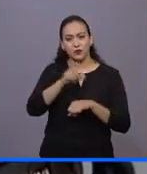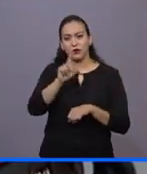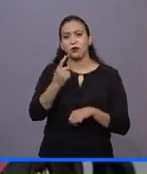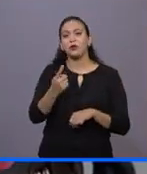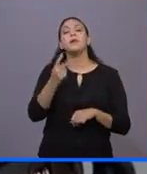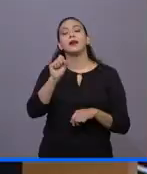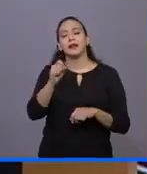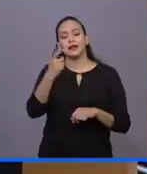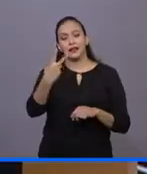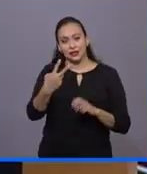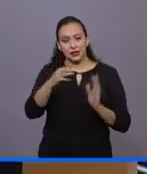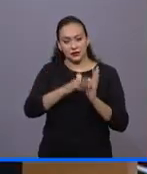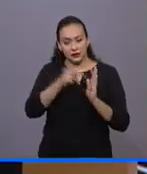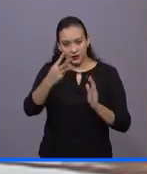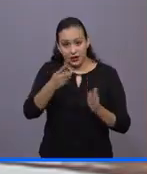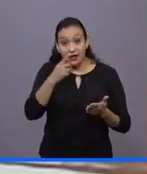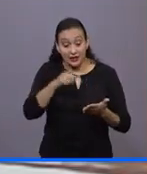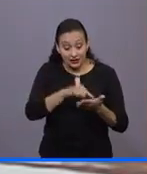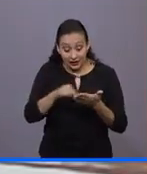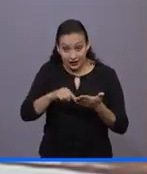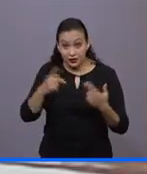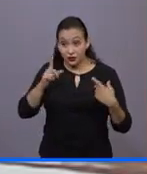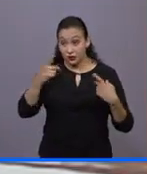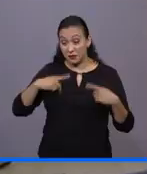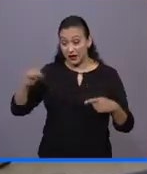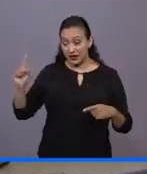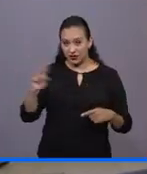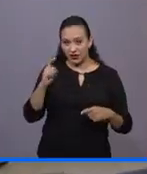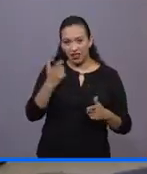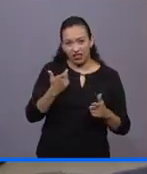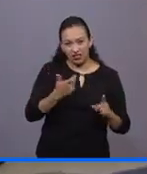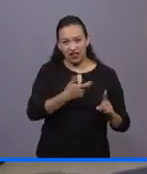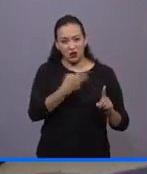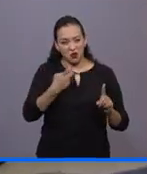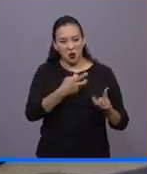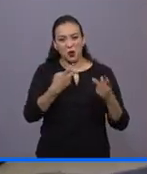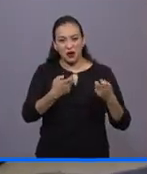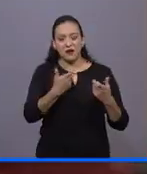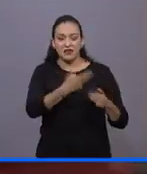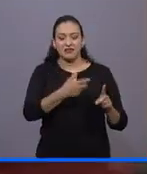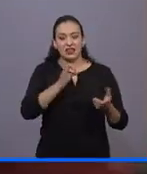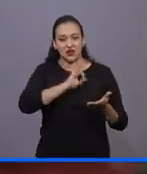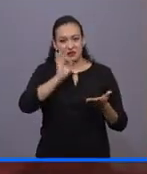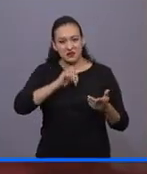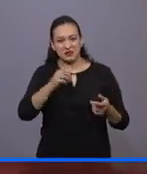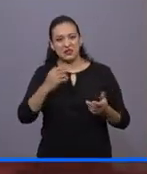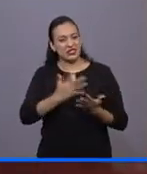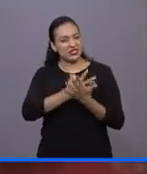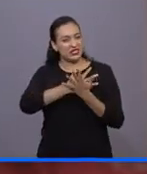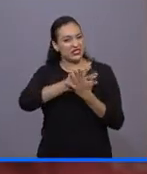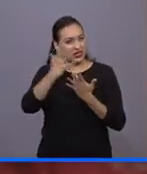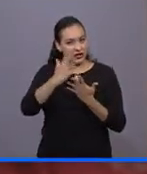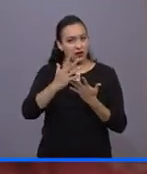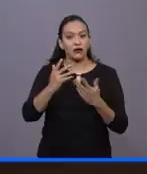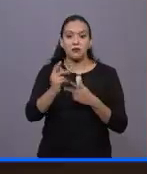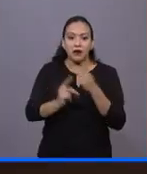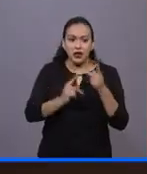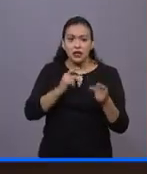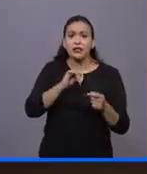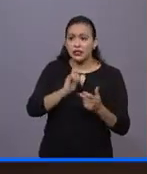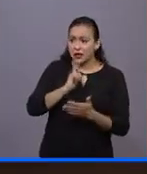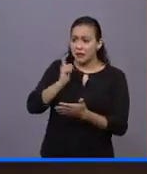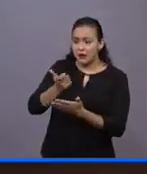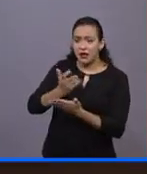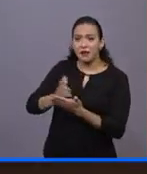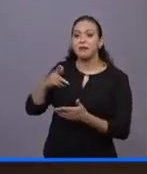ya que dicha prohibición genérica de explotación de la persona opera en cualquier contrato distinto al mutuo o préstamo, siempre